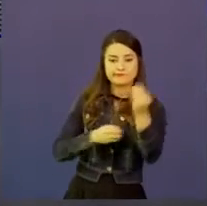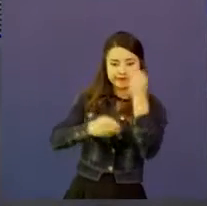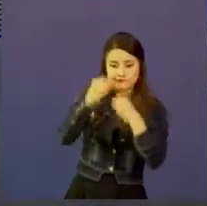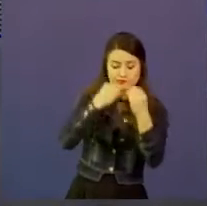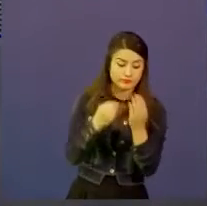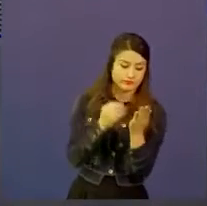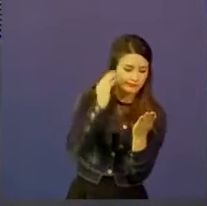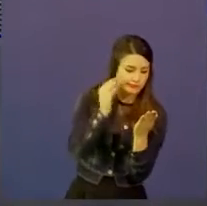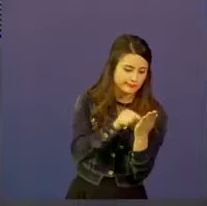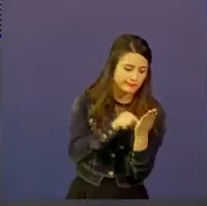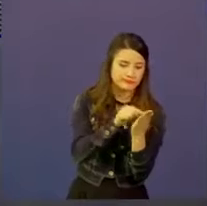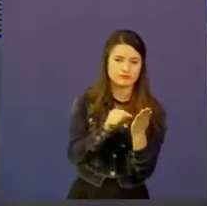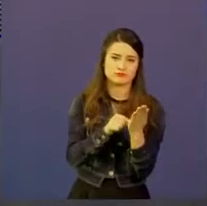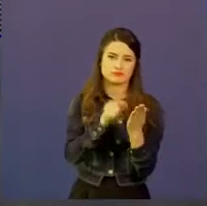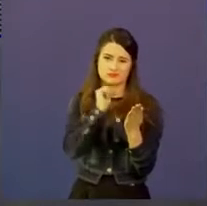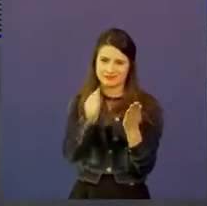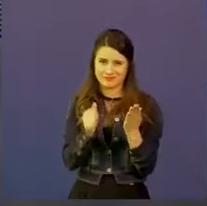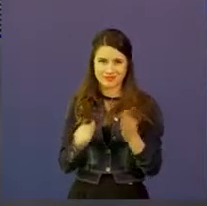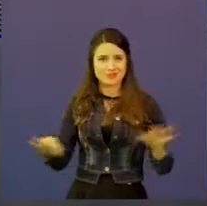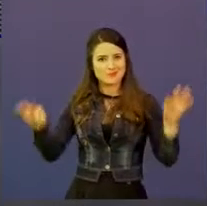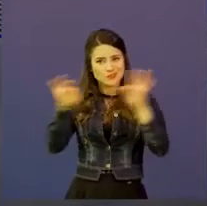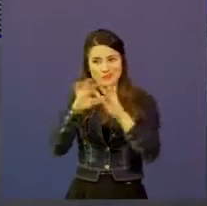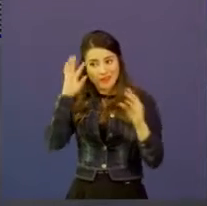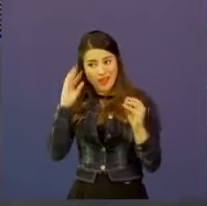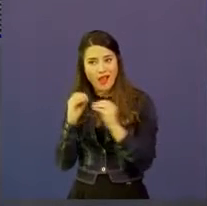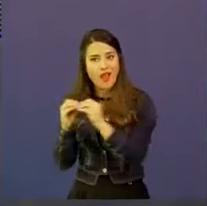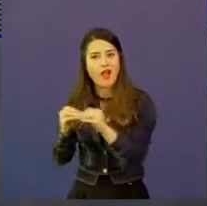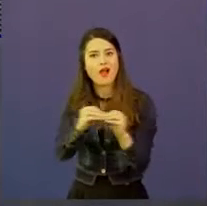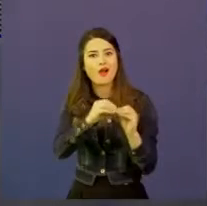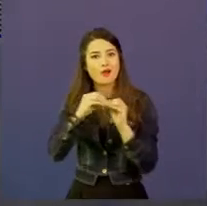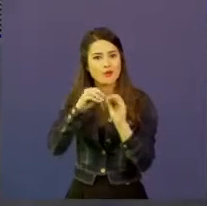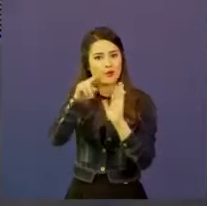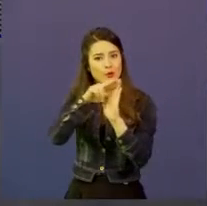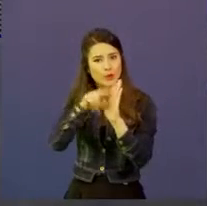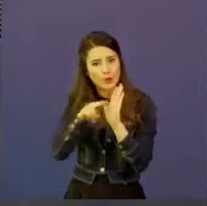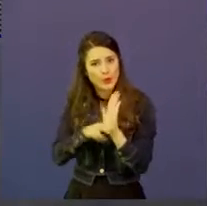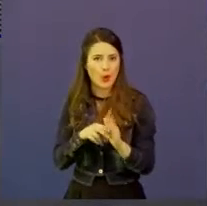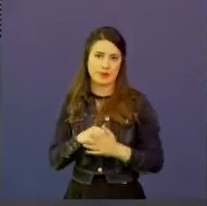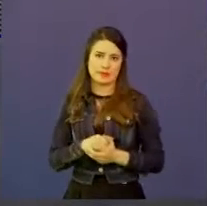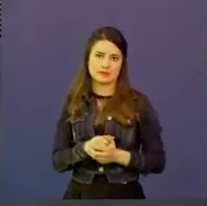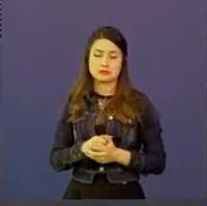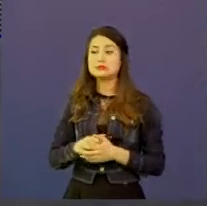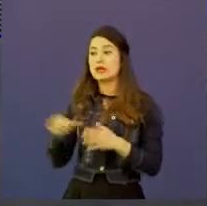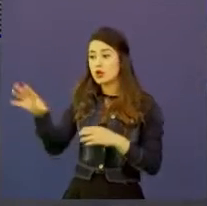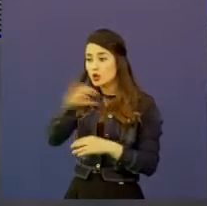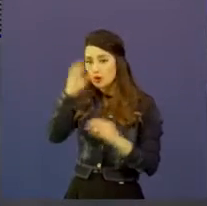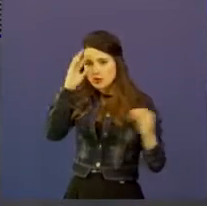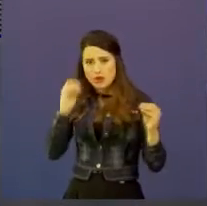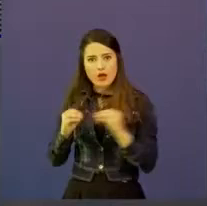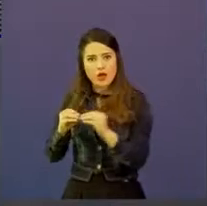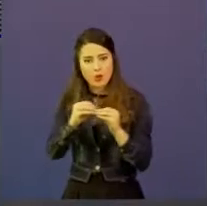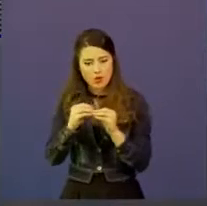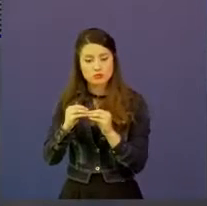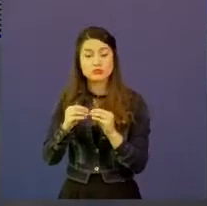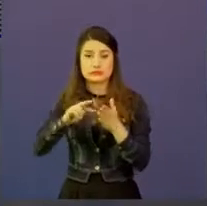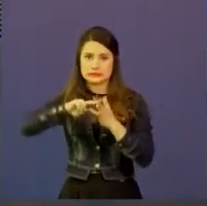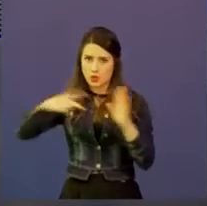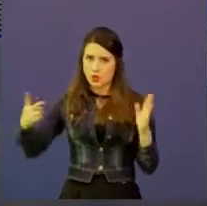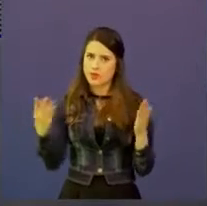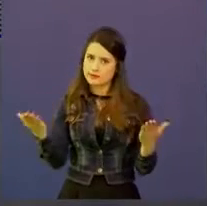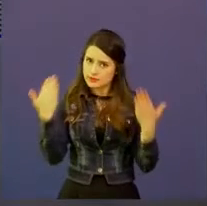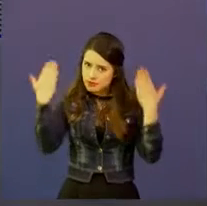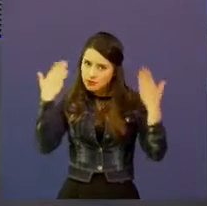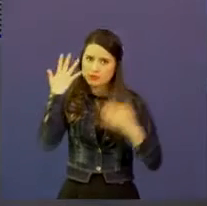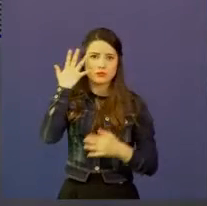Y de eso es de lo que yo creo que se trata, de entender todos cómo la tecnología puede ayudarnos en nuestro día a día